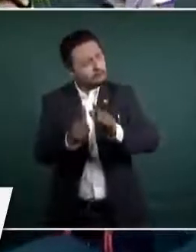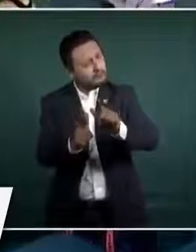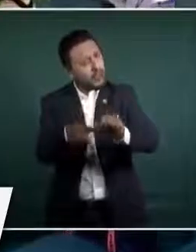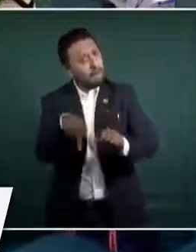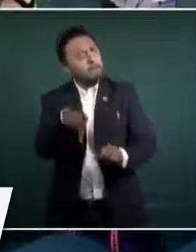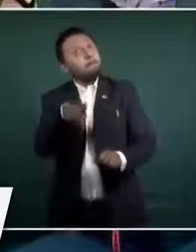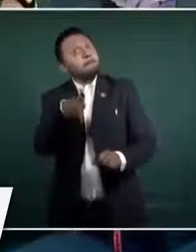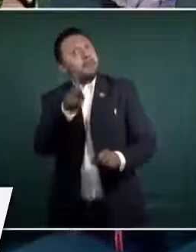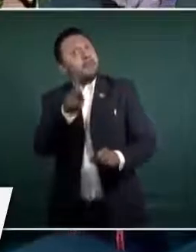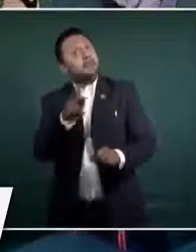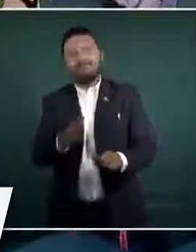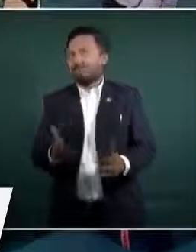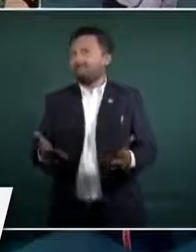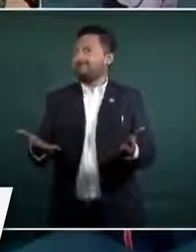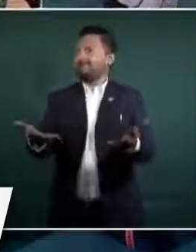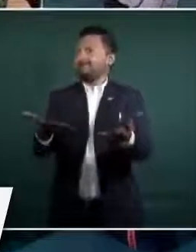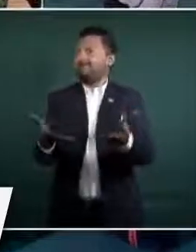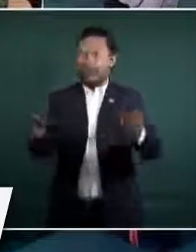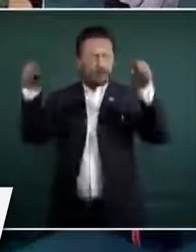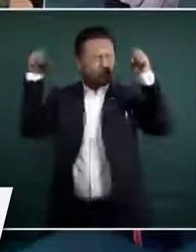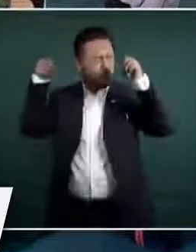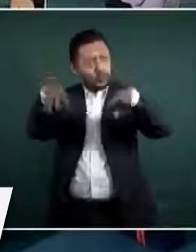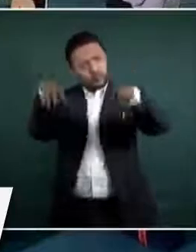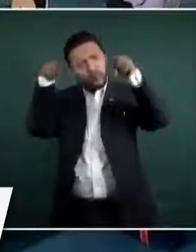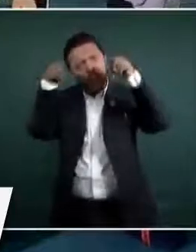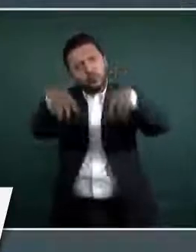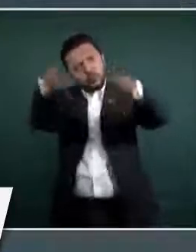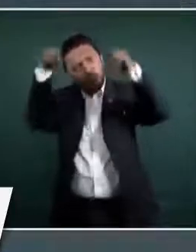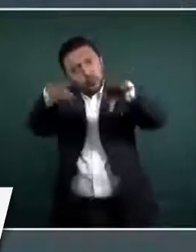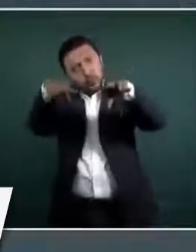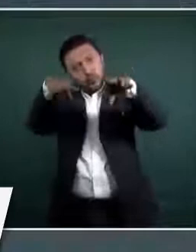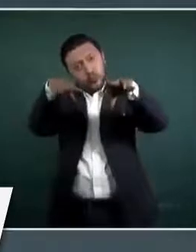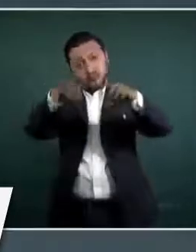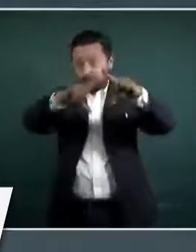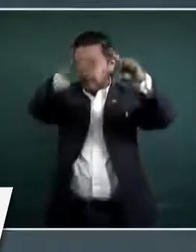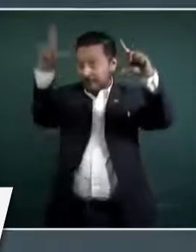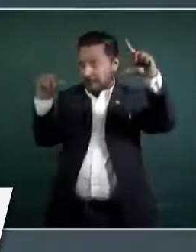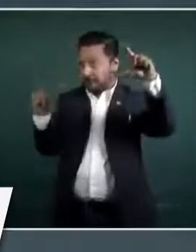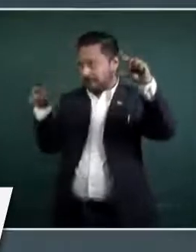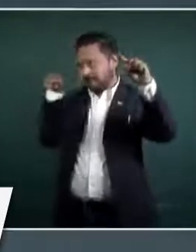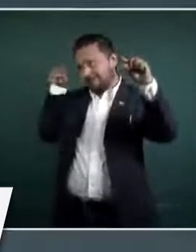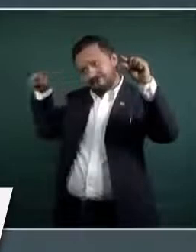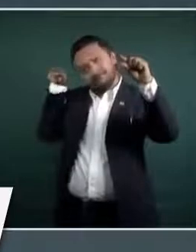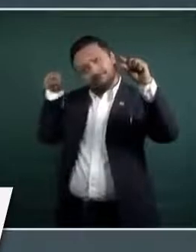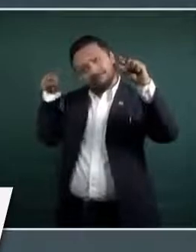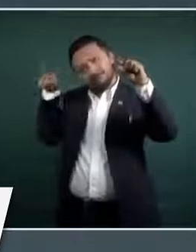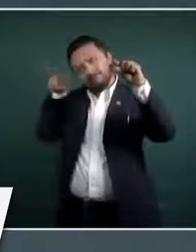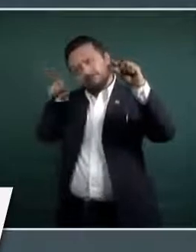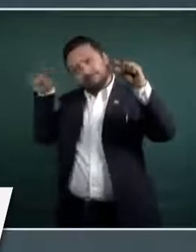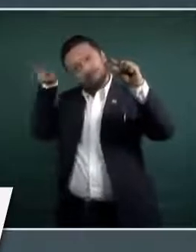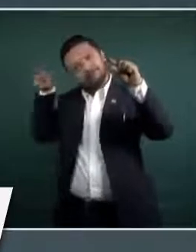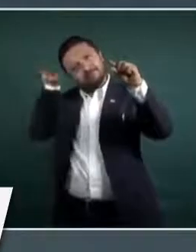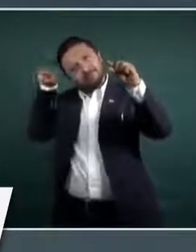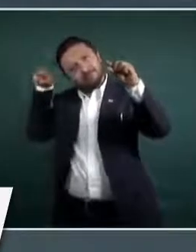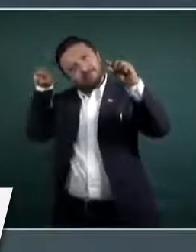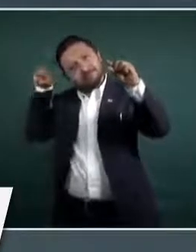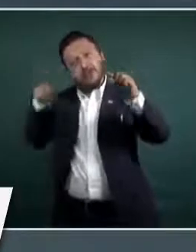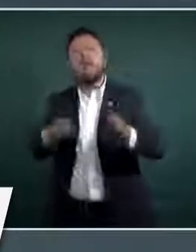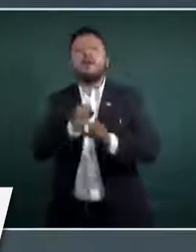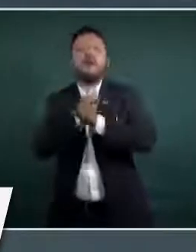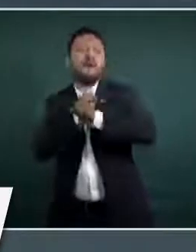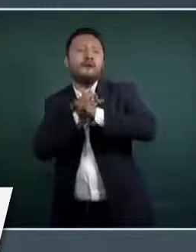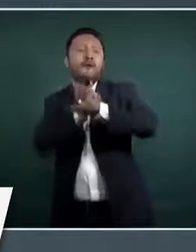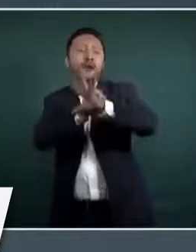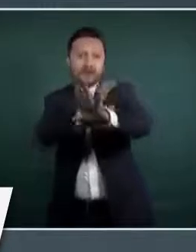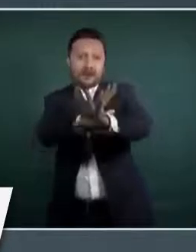generado muchas lluvias en el sureste, va a informarles